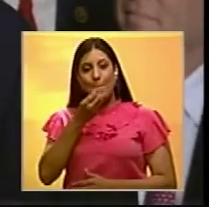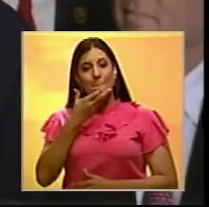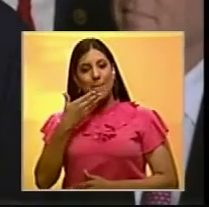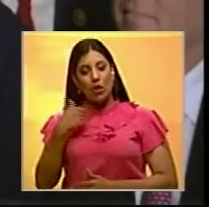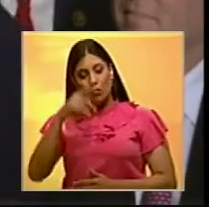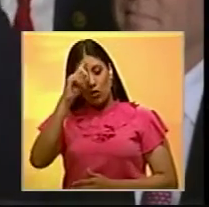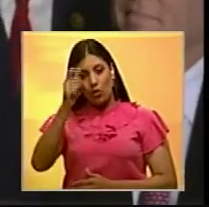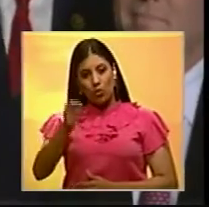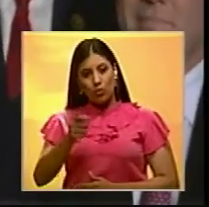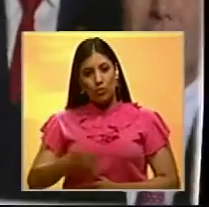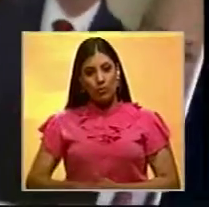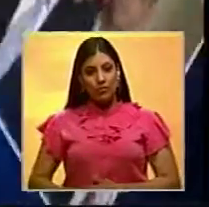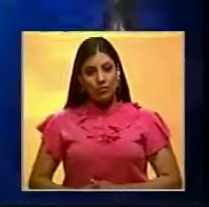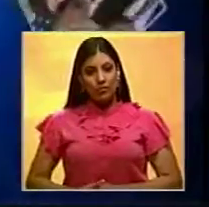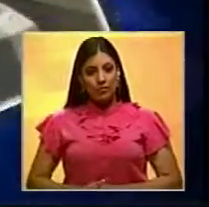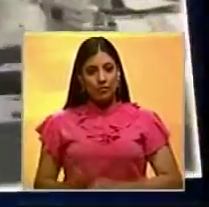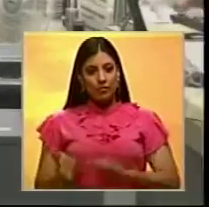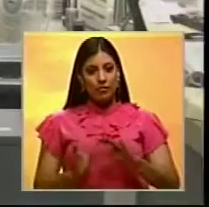un honor.